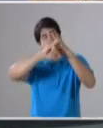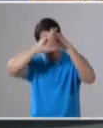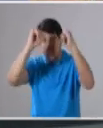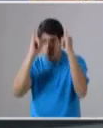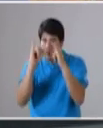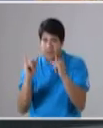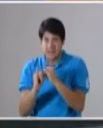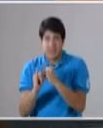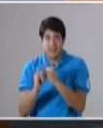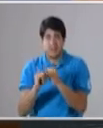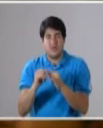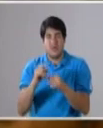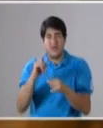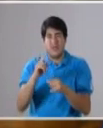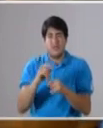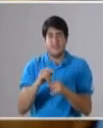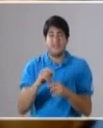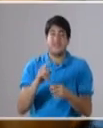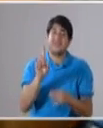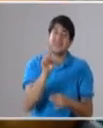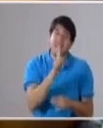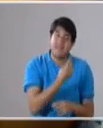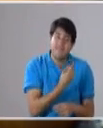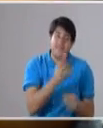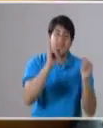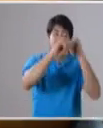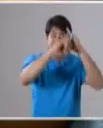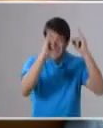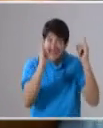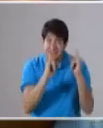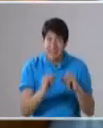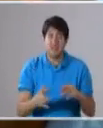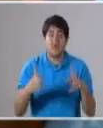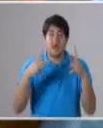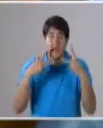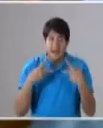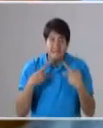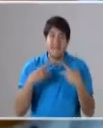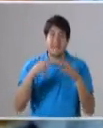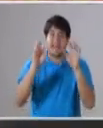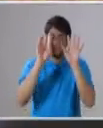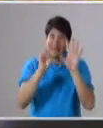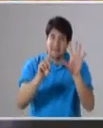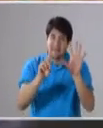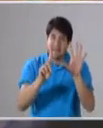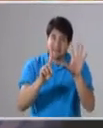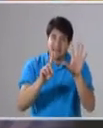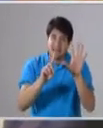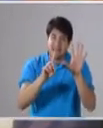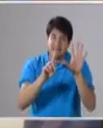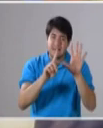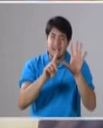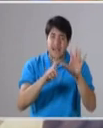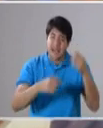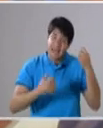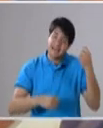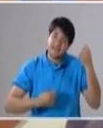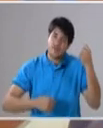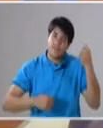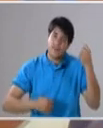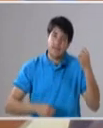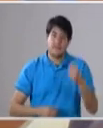interesante es que en la primera estatua habían 6 instrumentos musicales.